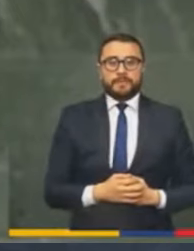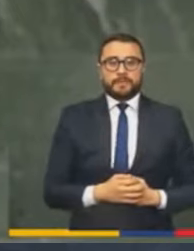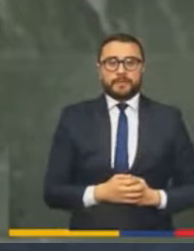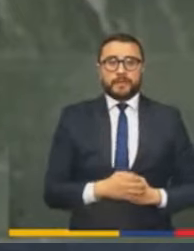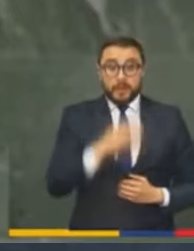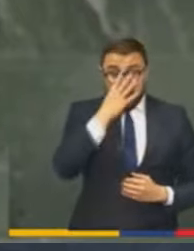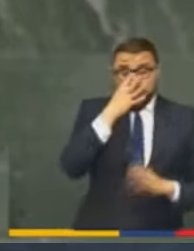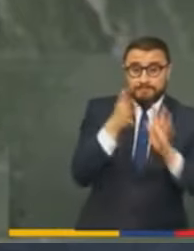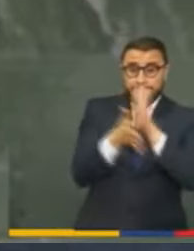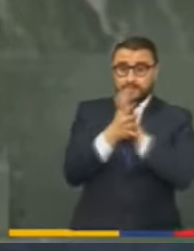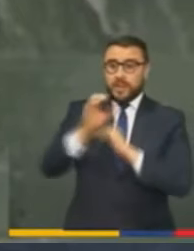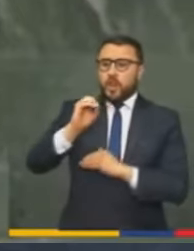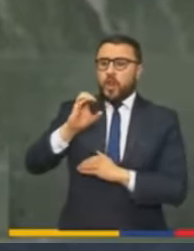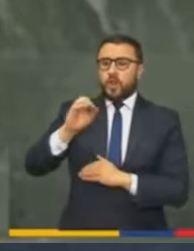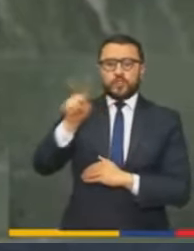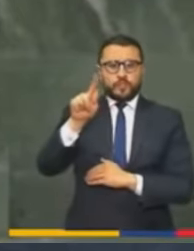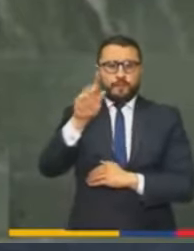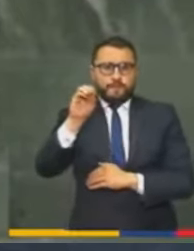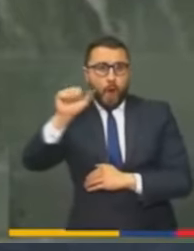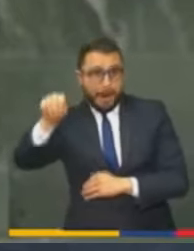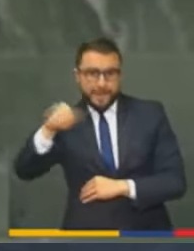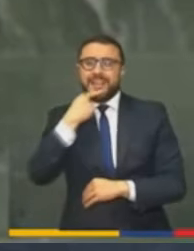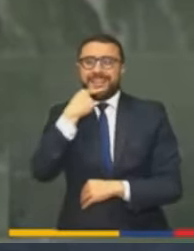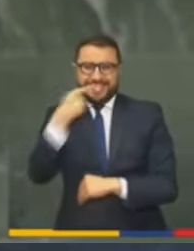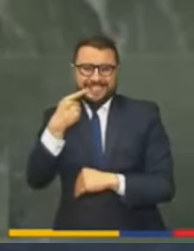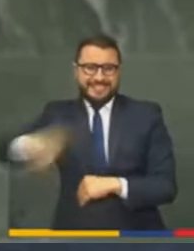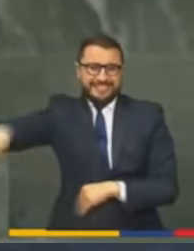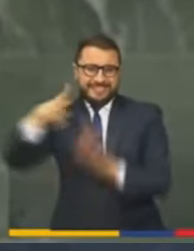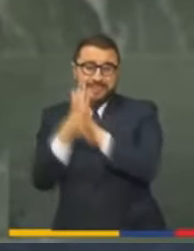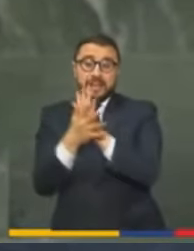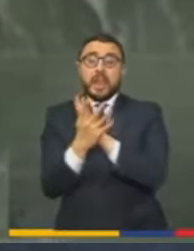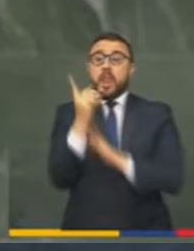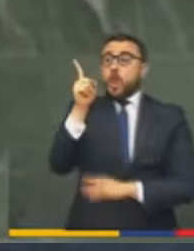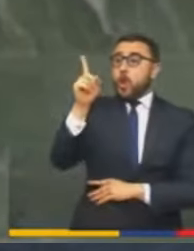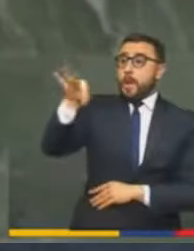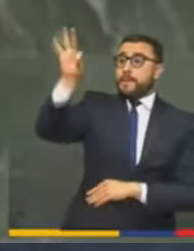el 1% más rico de la humanidad tiene más riqueza que el